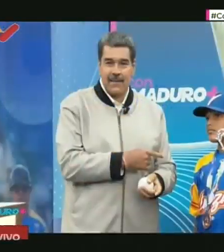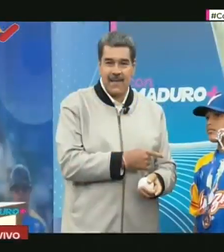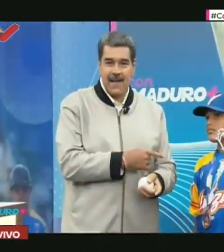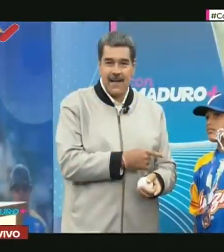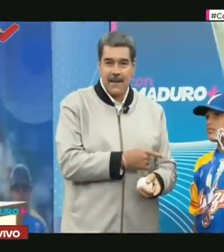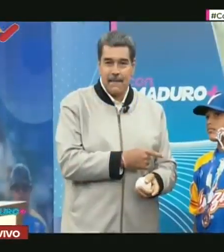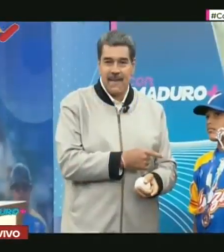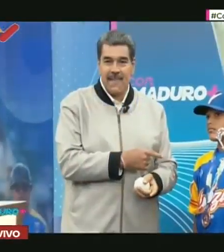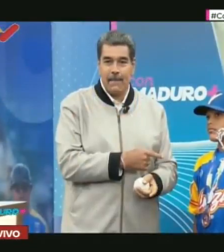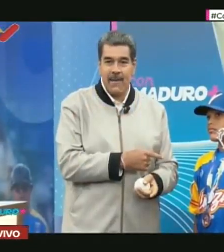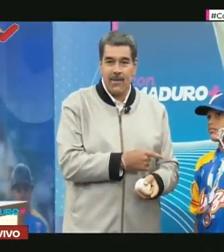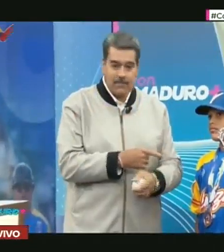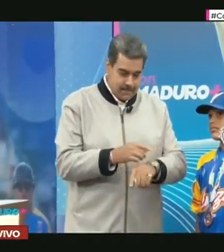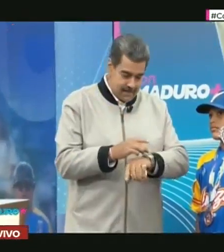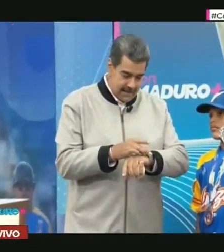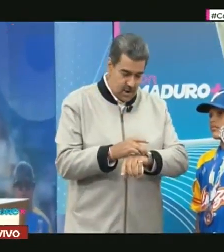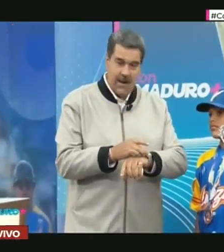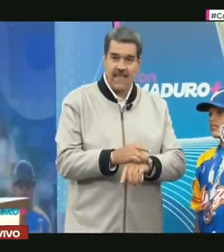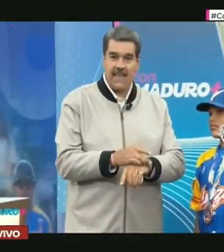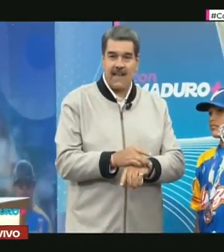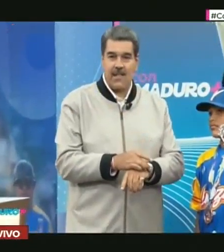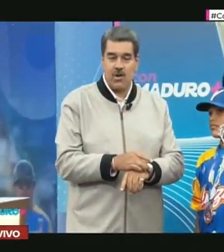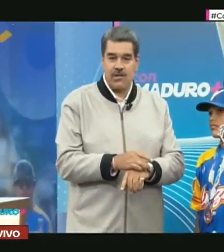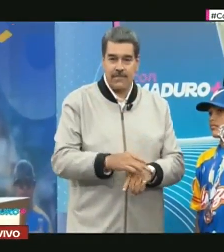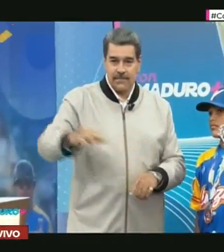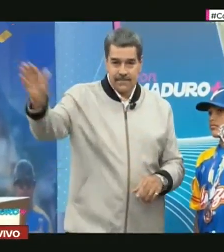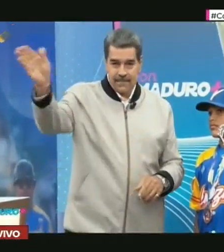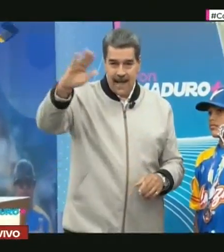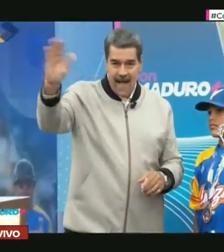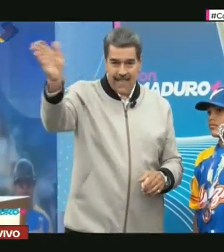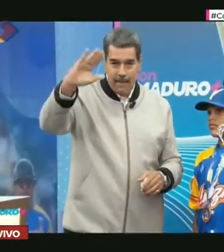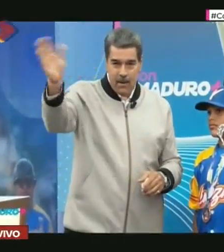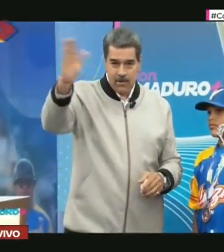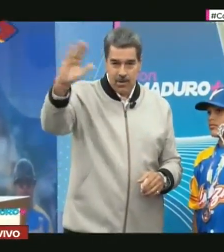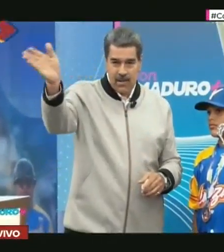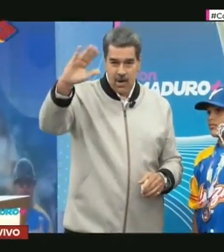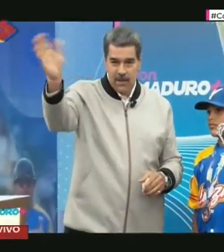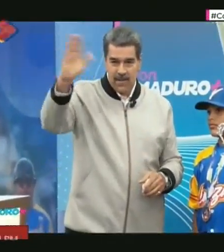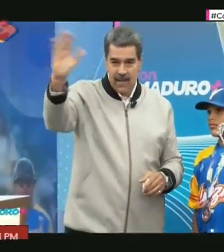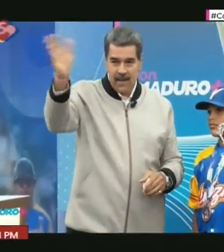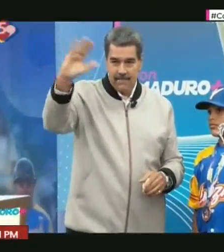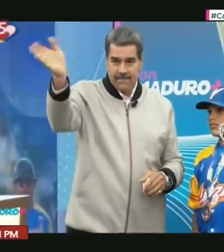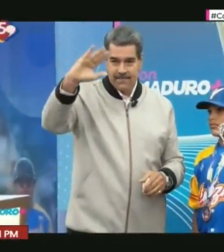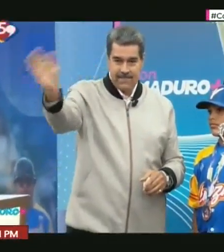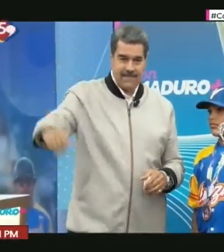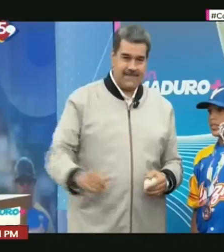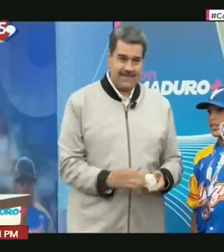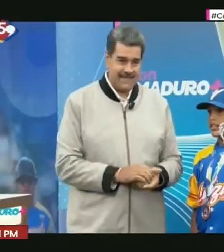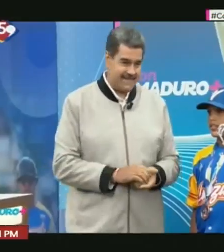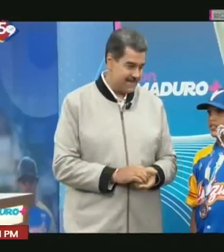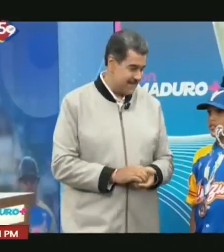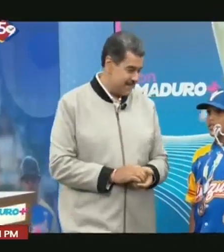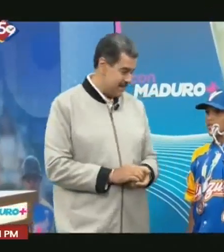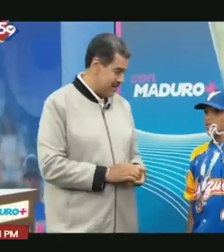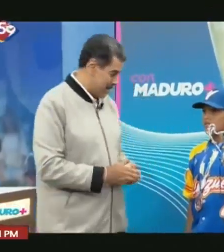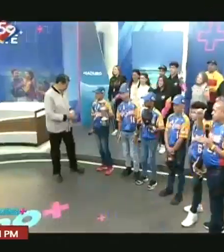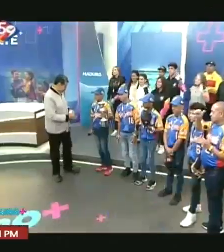esta gente bella. Me despido. Ya son las 10 de la noche. Hasta pronto, que Dios los bendiga.